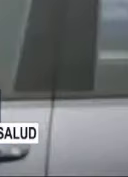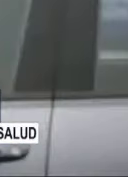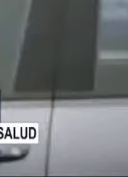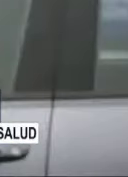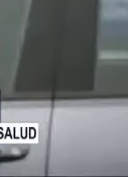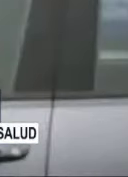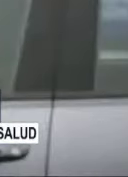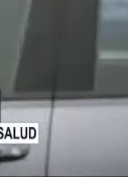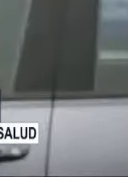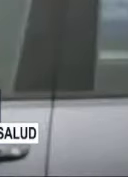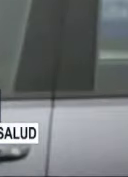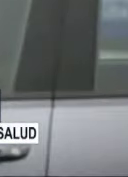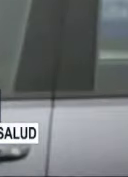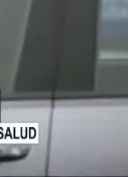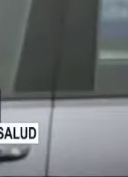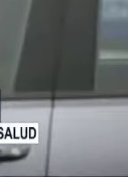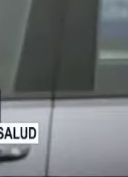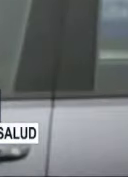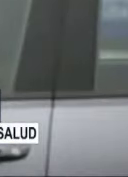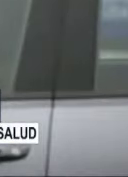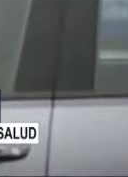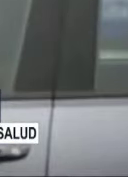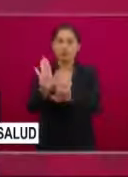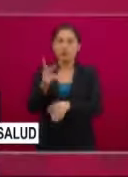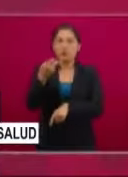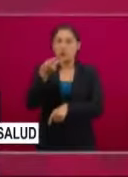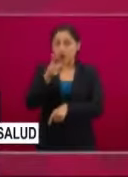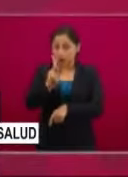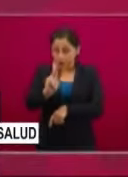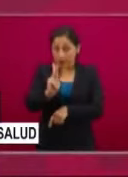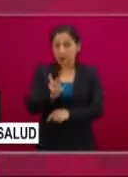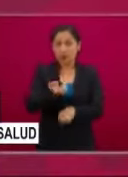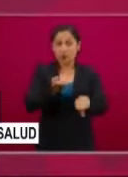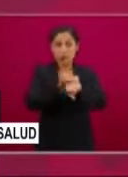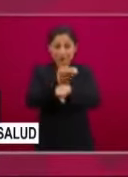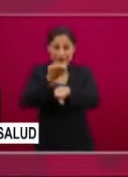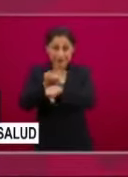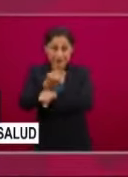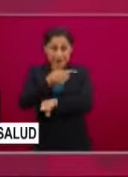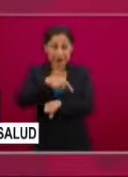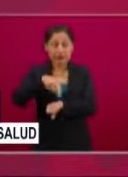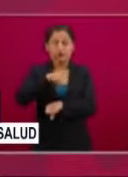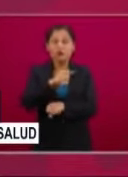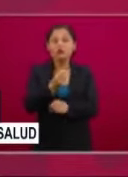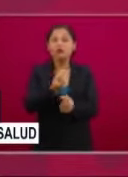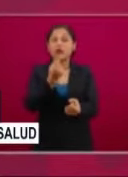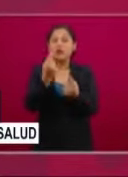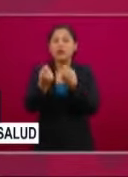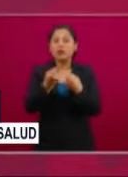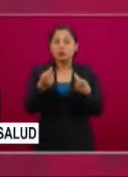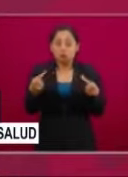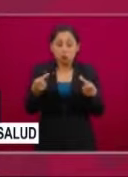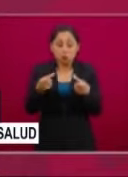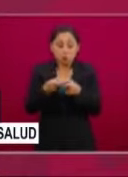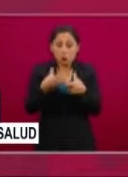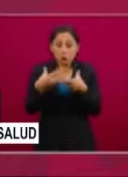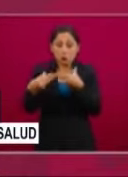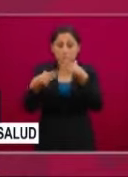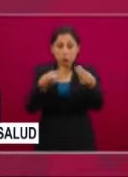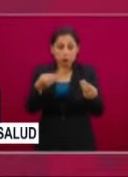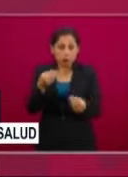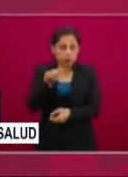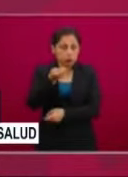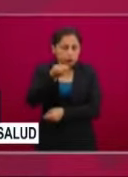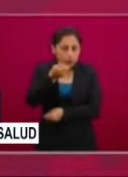sitio de datos abiertos de gobierno cosa que no había ocurrido jamás en la historia de méxico y nos da mucho gusto que la gente opine que se